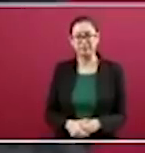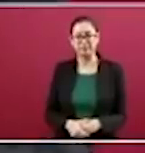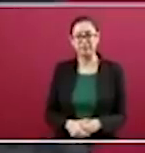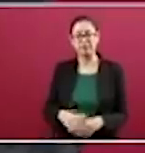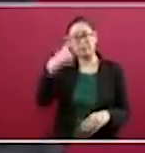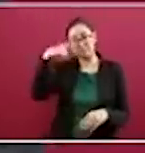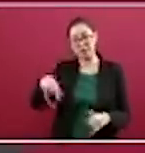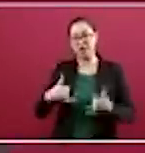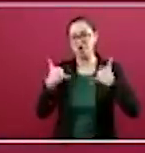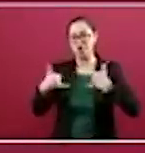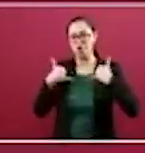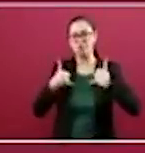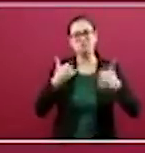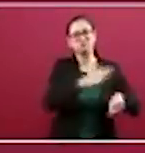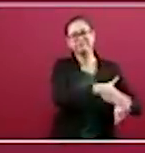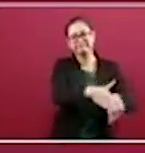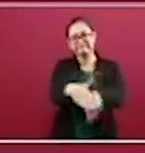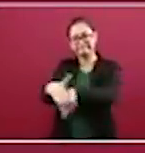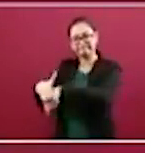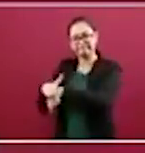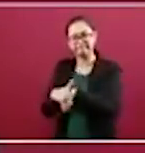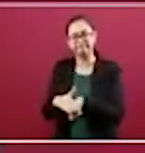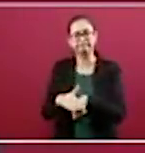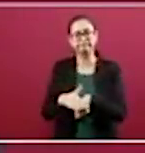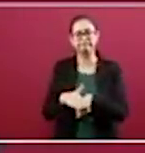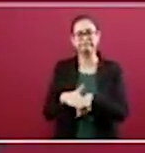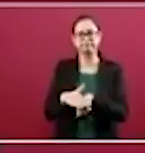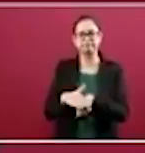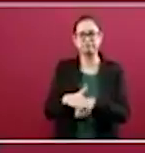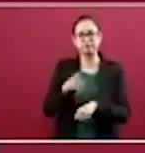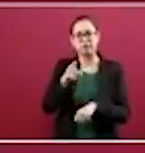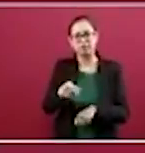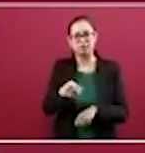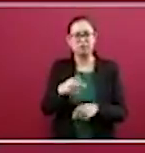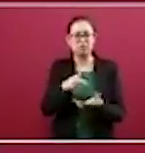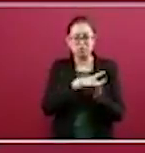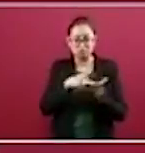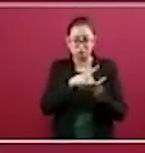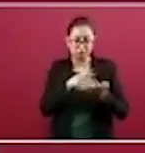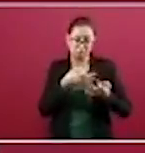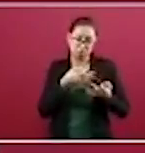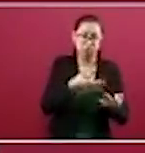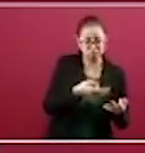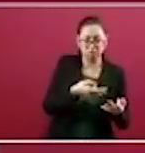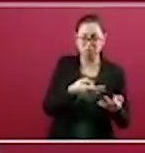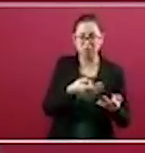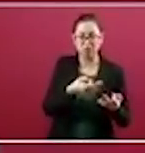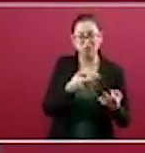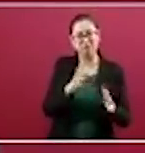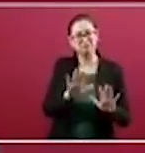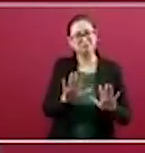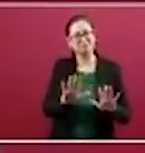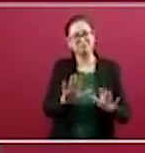llamar a los jóvenes a no caer en la tentación de las drogas,